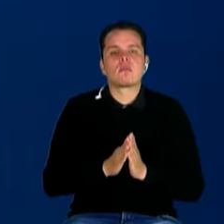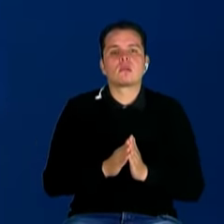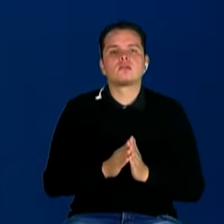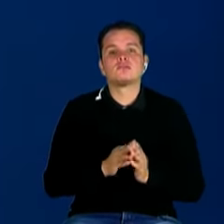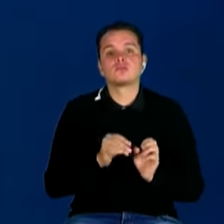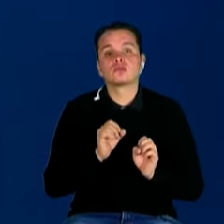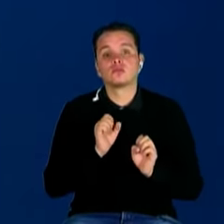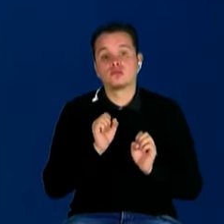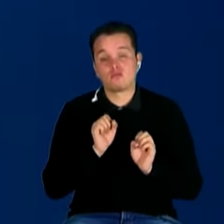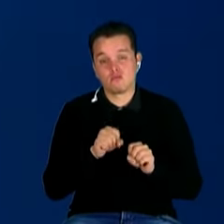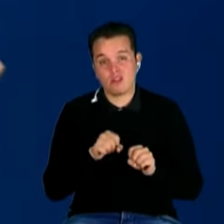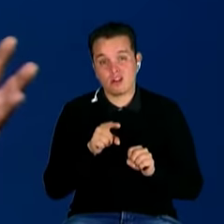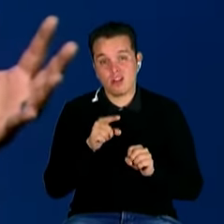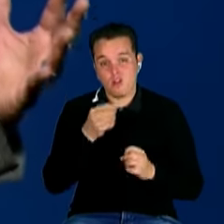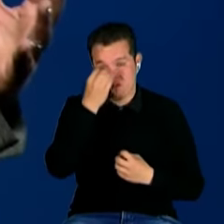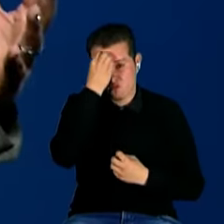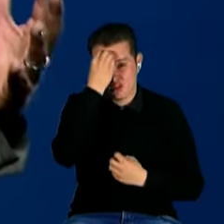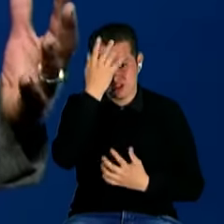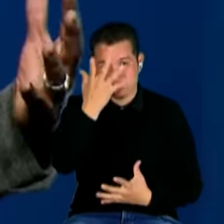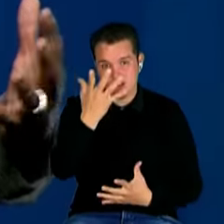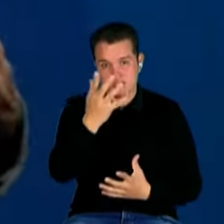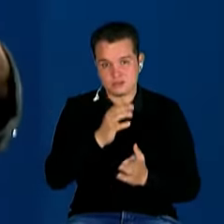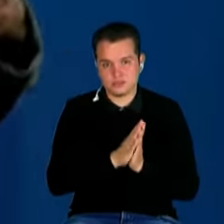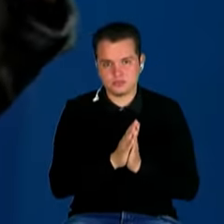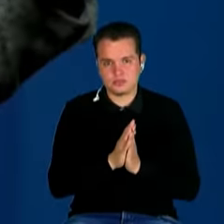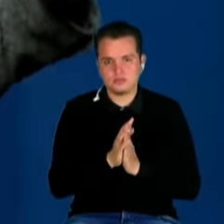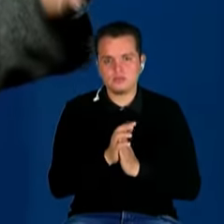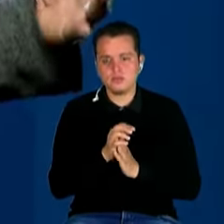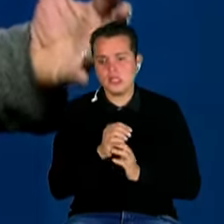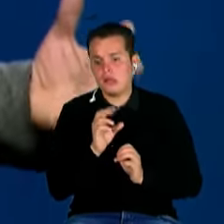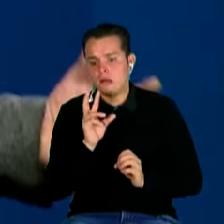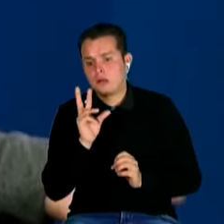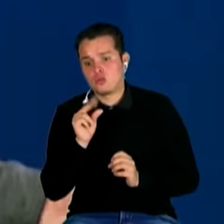Y lo puedas obedecer